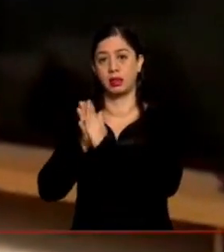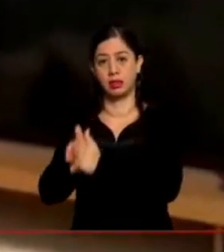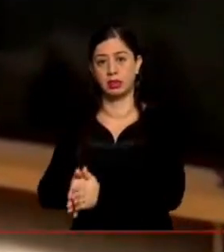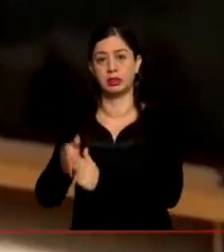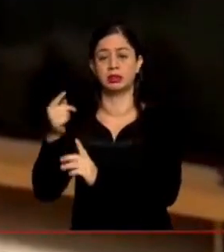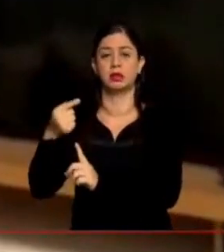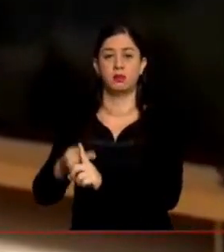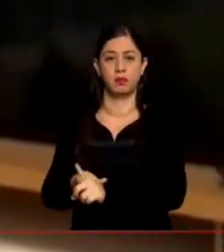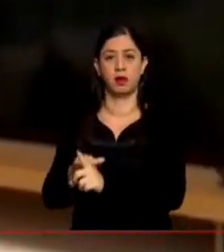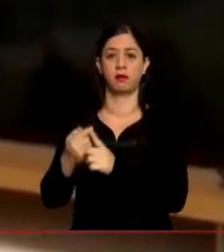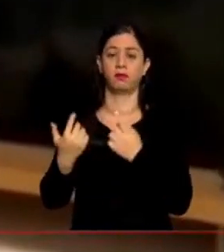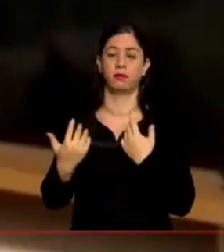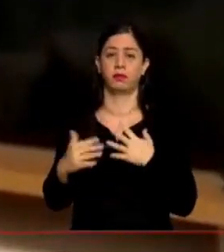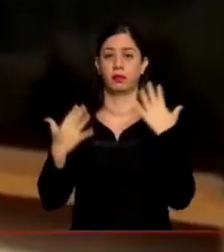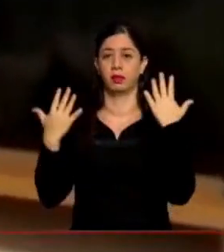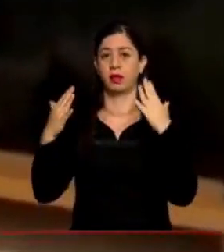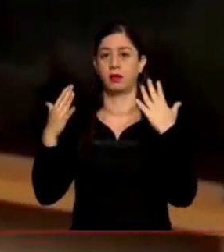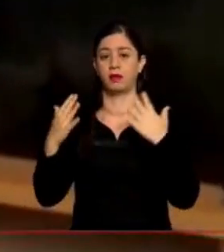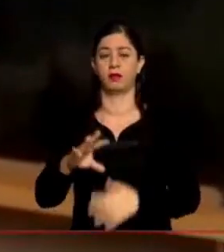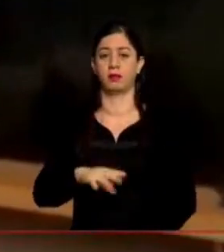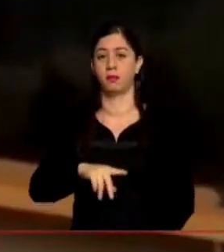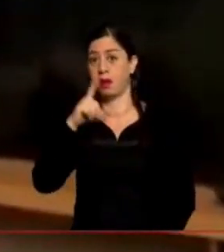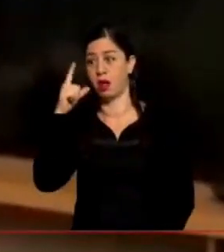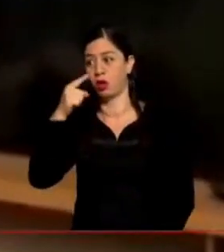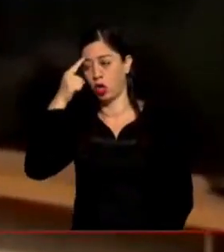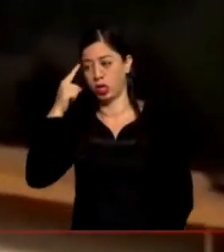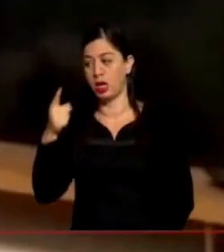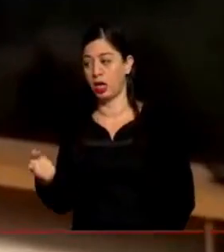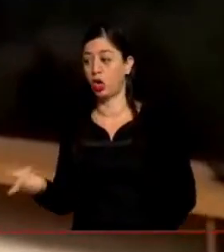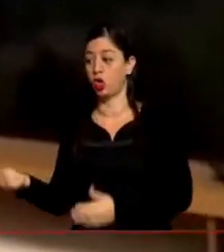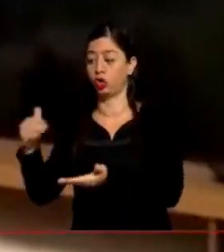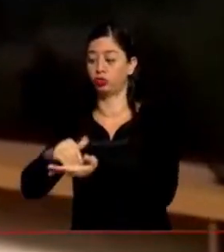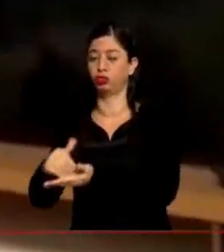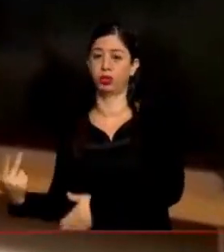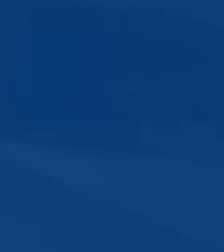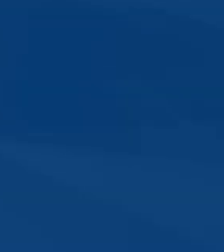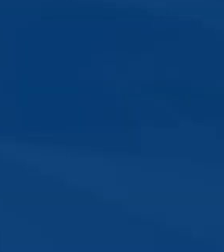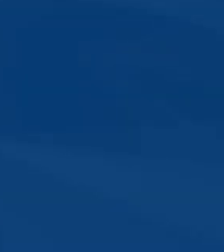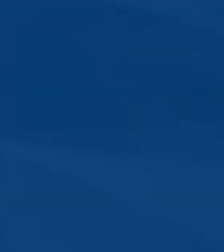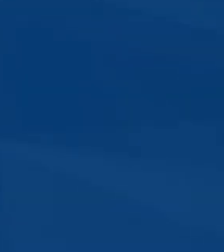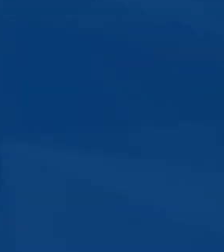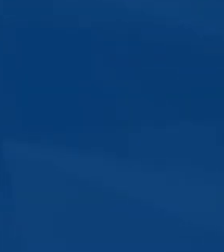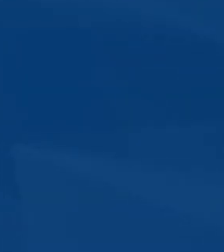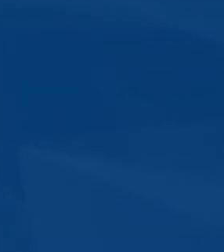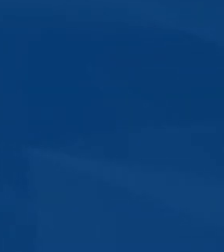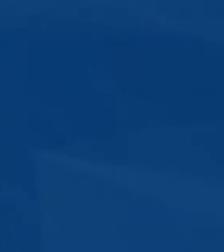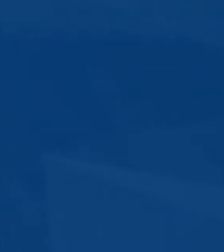fueron a disfrutar de los carnavales y que se disponían a retornar a sus lugares de origen.